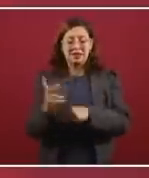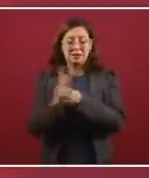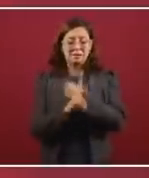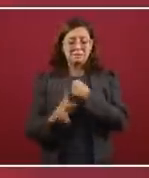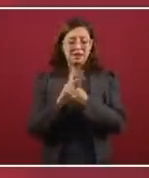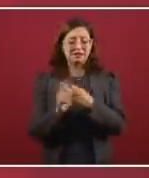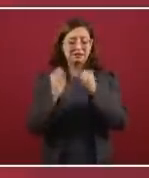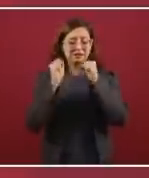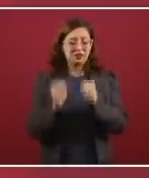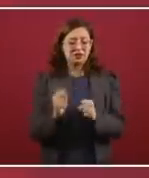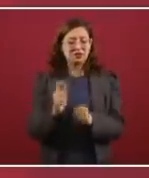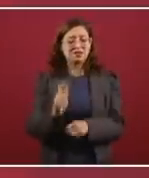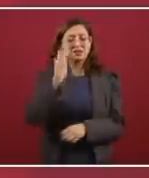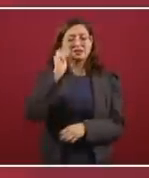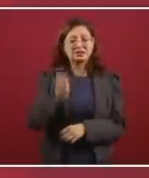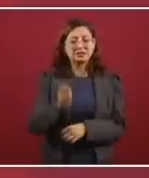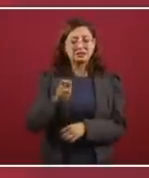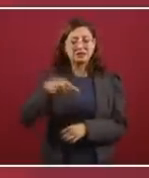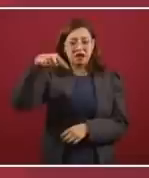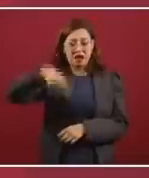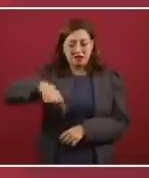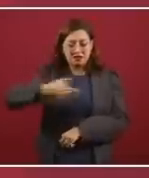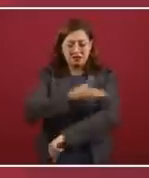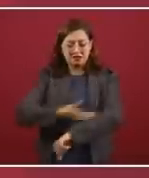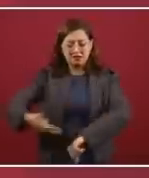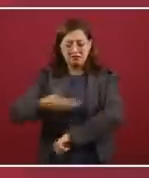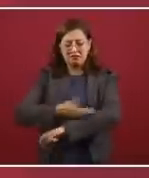todas las solicitudes de asilo se tramiten en México.